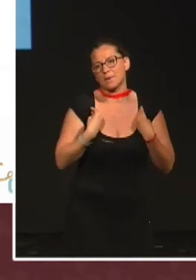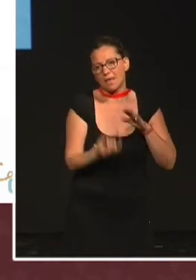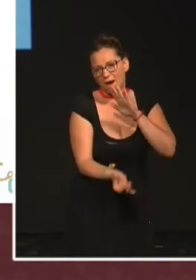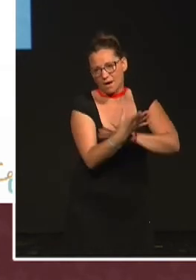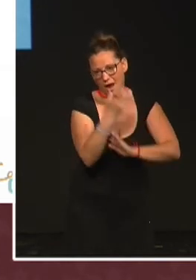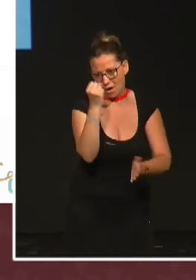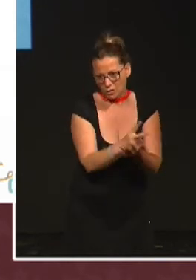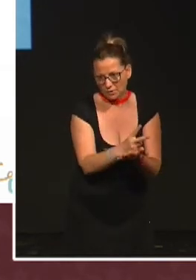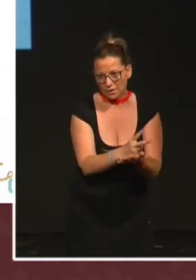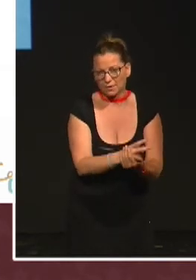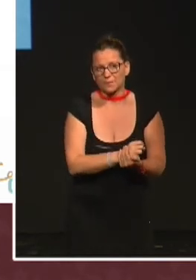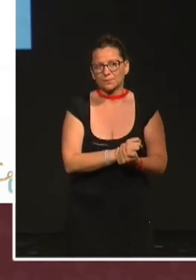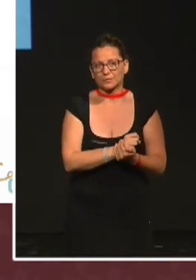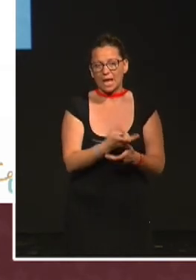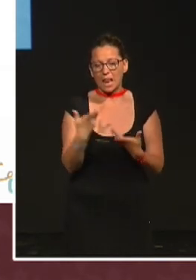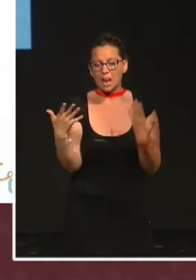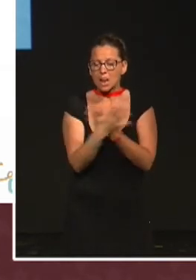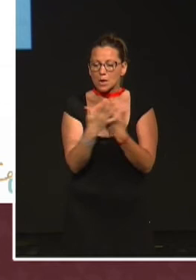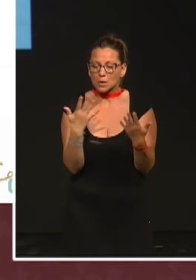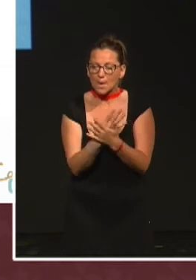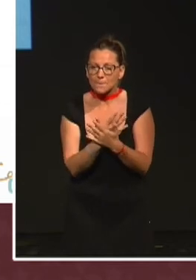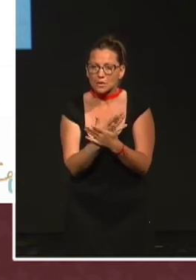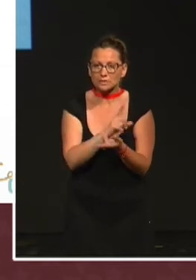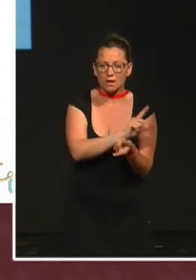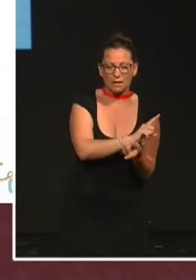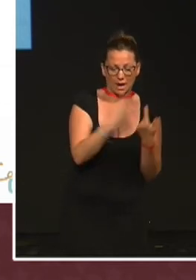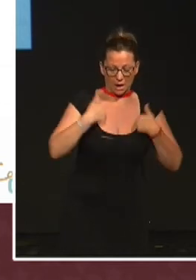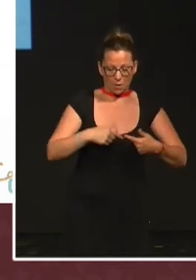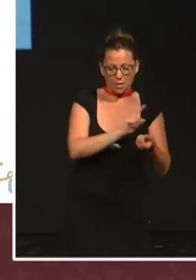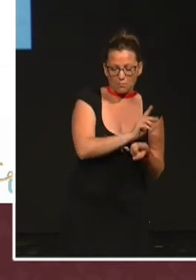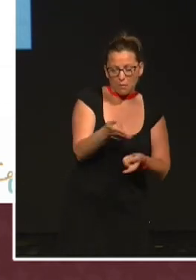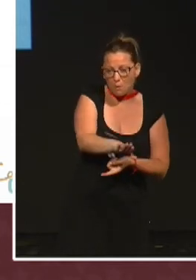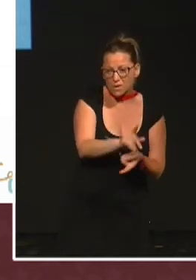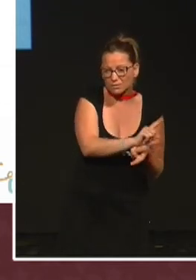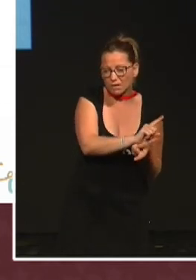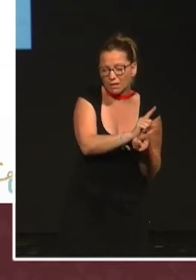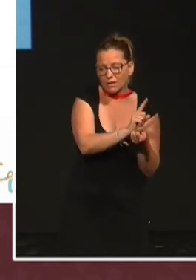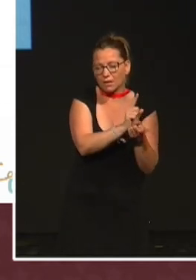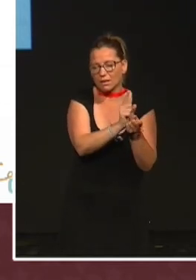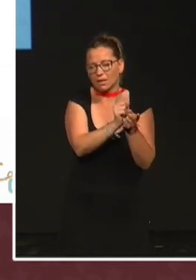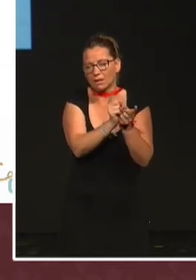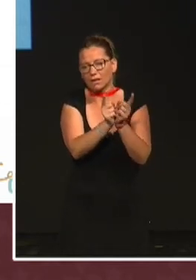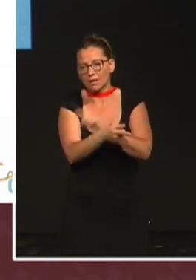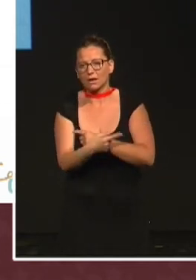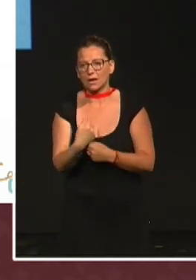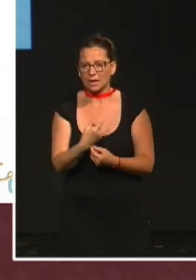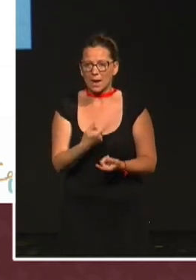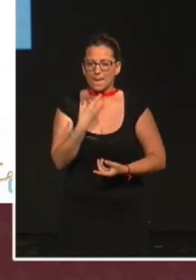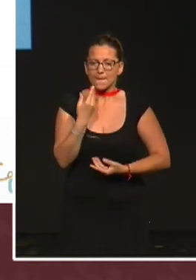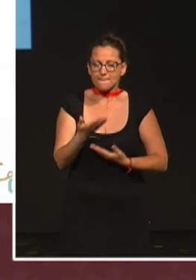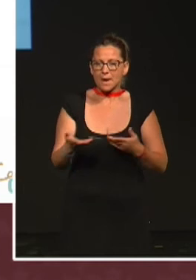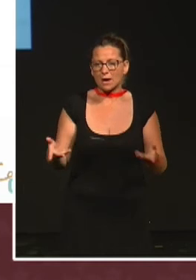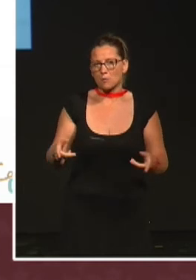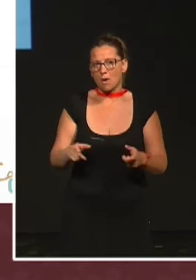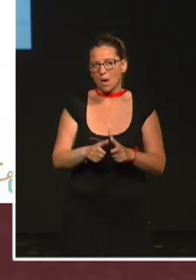hecho, el compostaje, la transformación biológica de los cuerpos es algo que cada vez está extendiendo más. De hecho, el traje